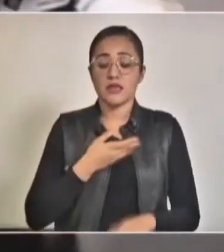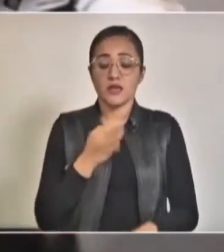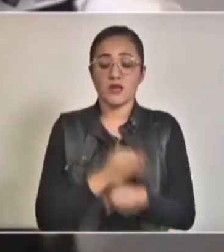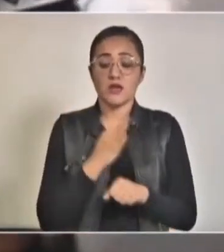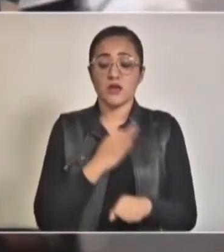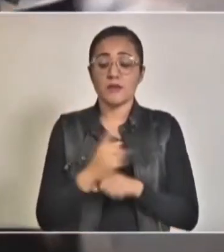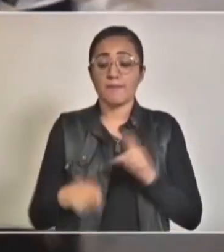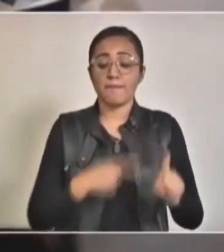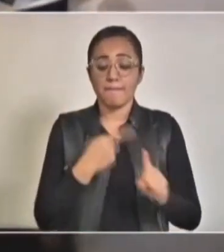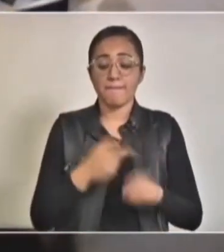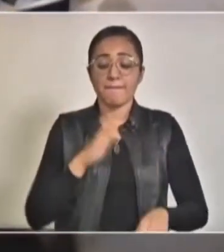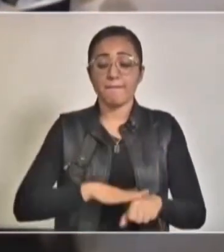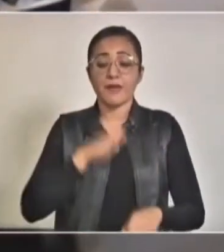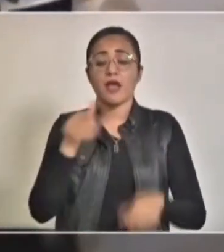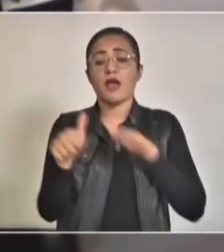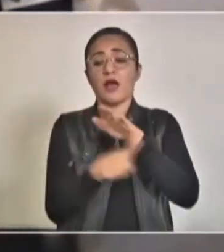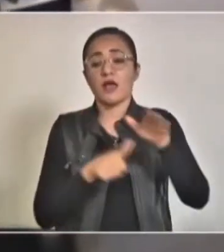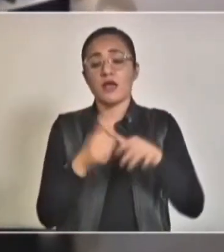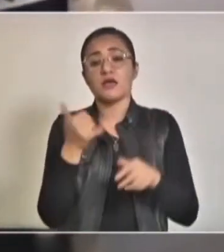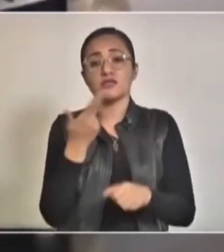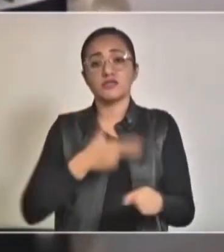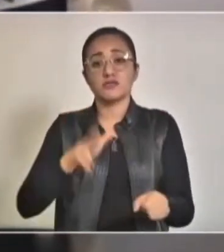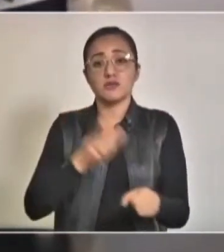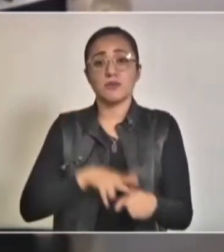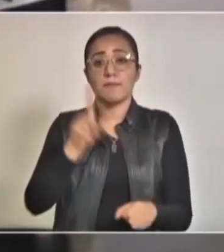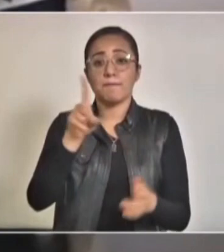incluyendo ambulatorios y hospitalizados,